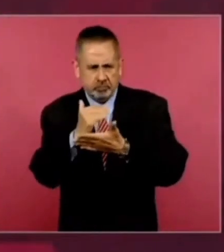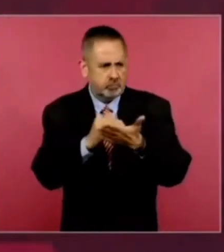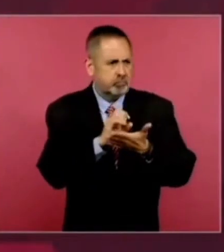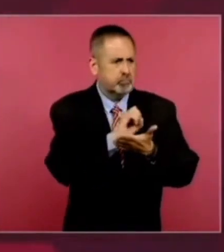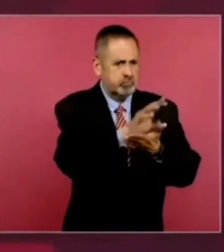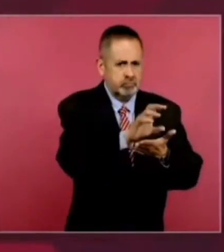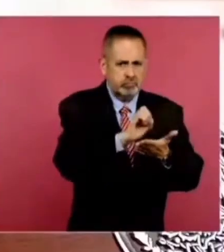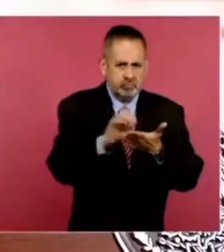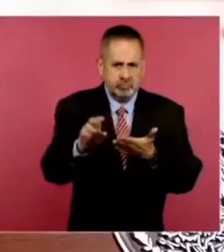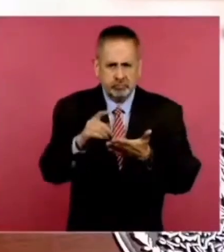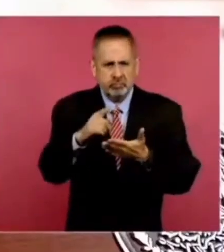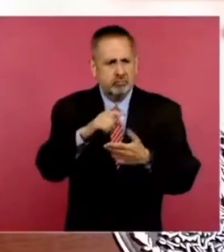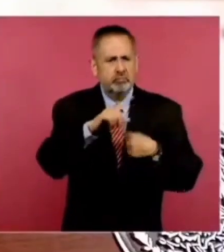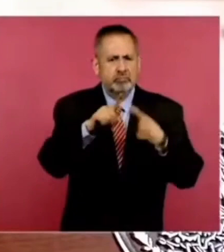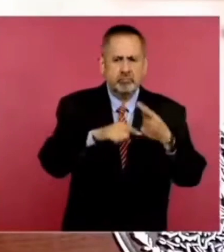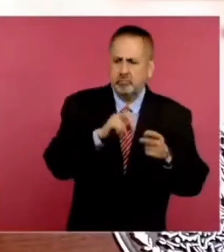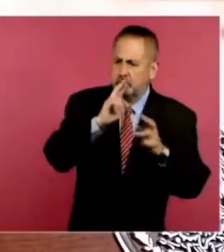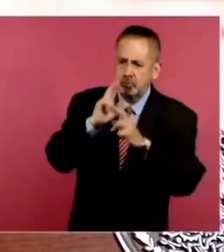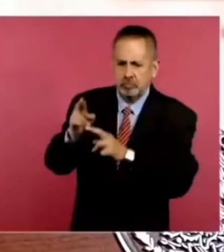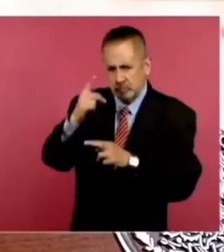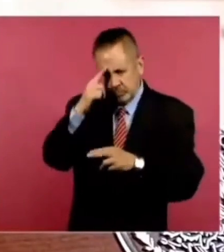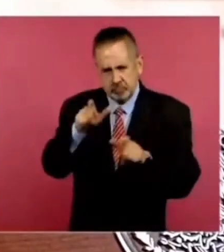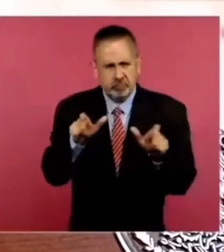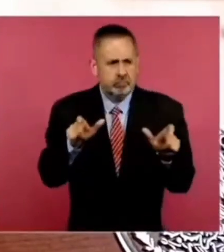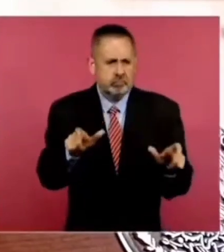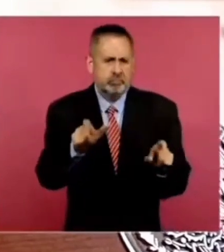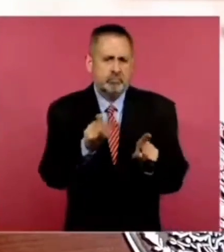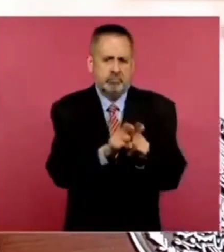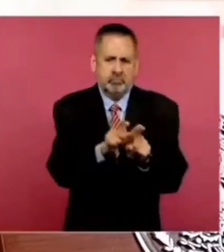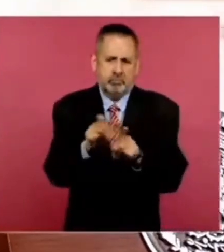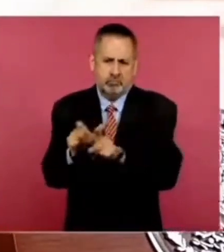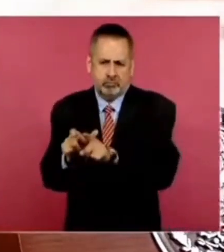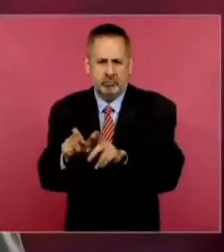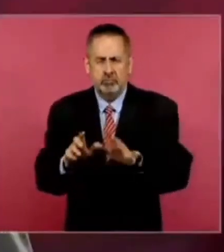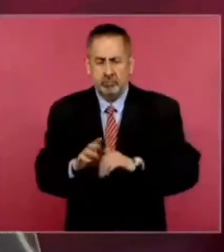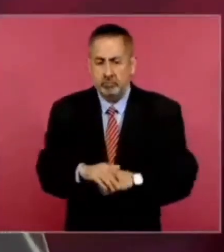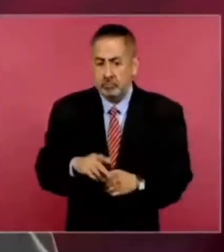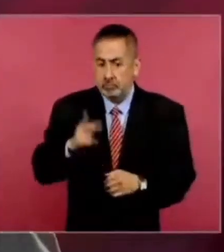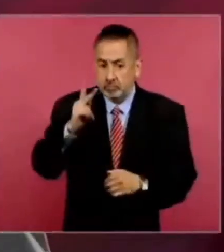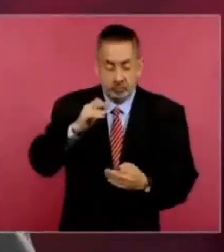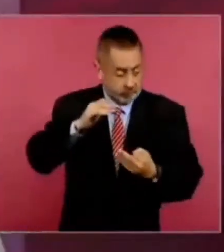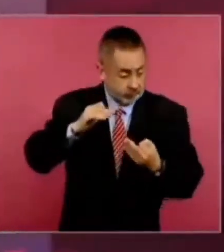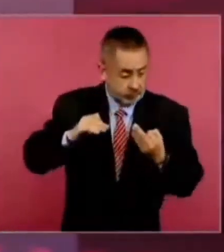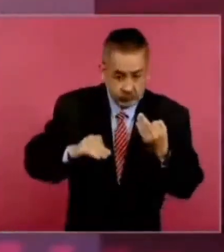Y quedaron en responder, pero todos